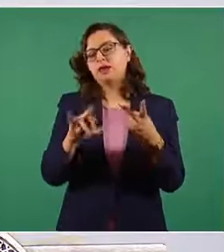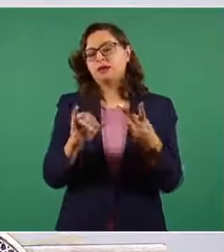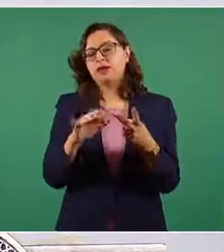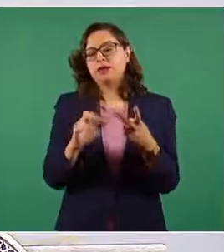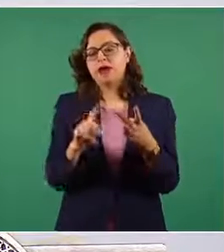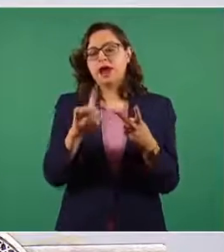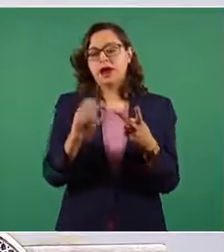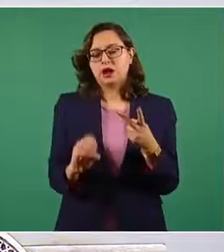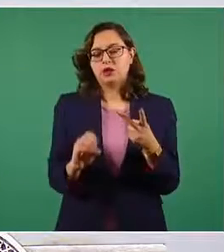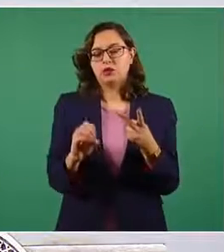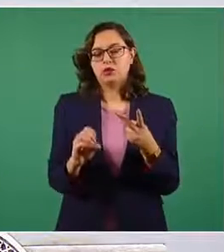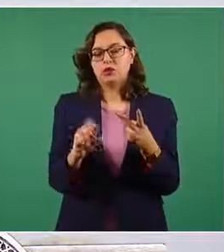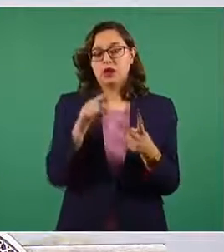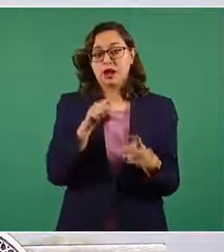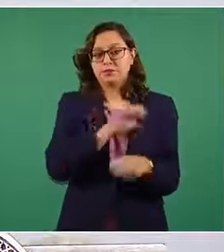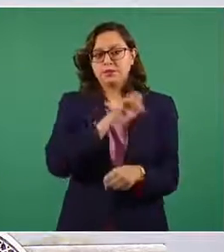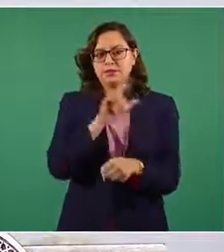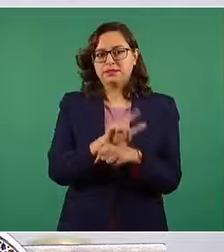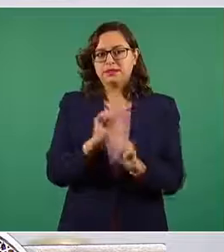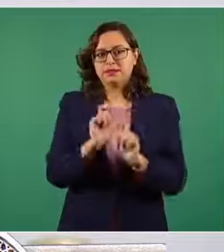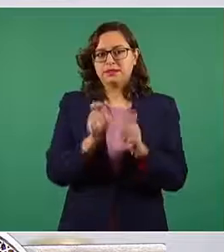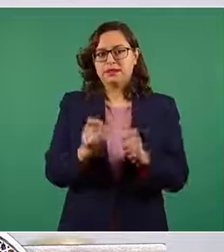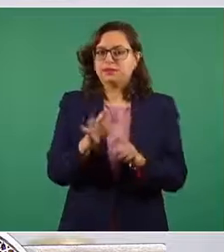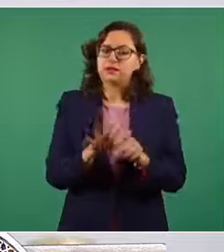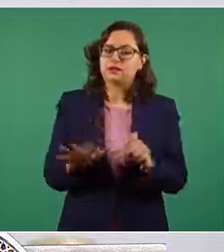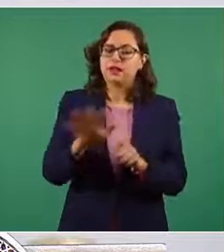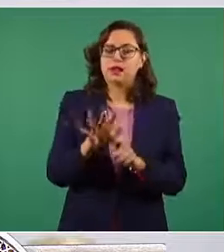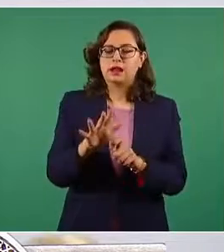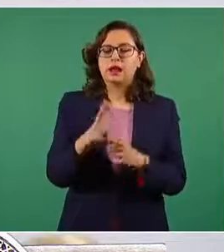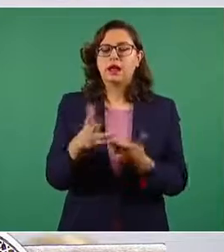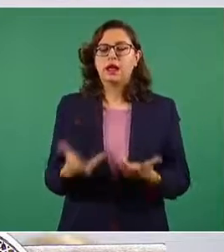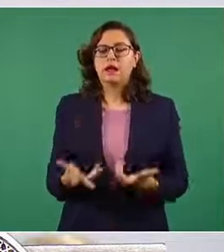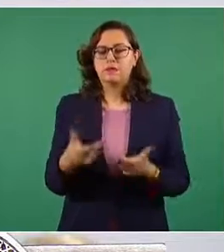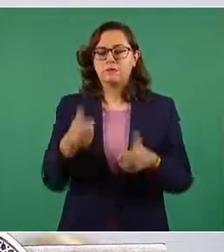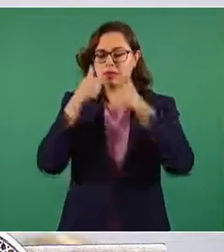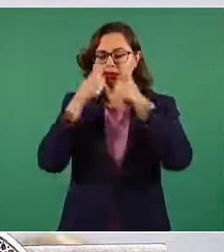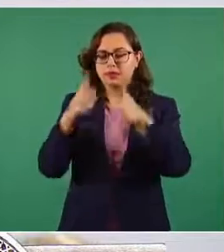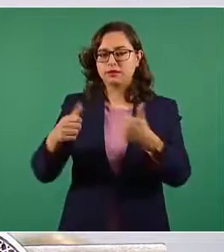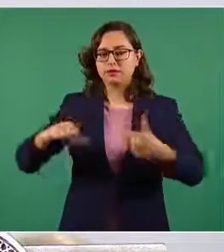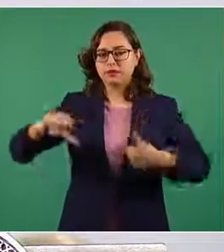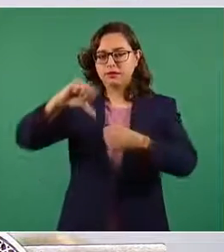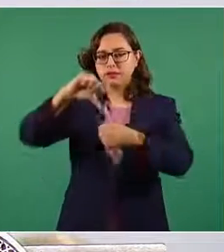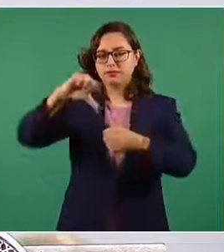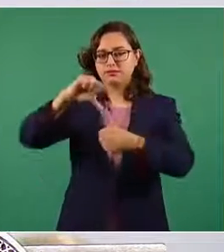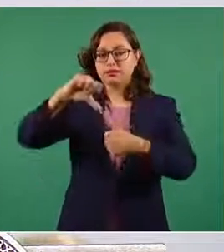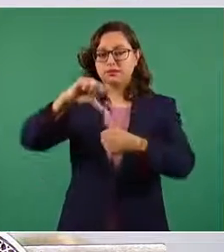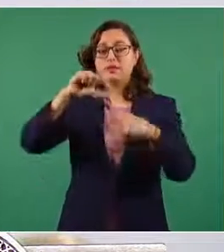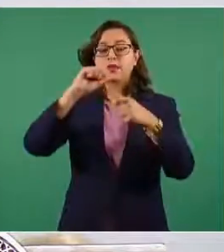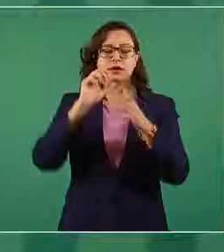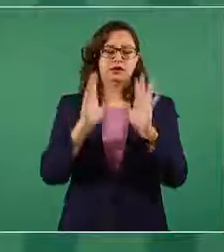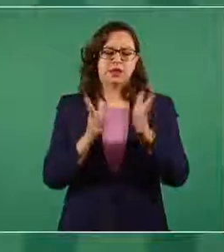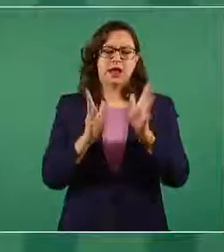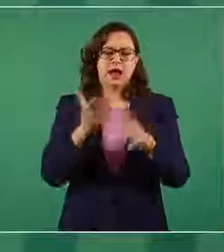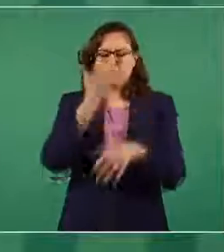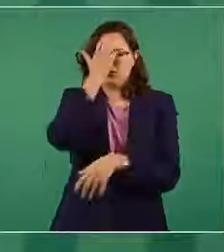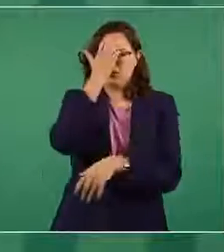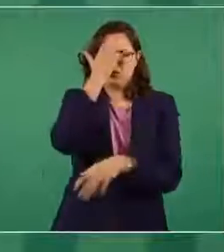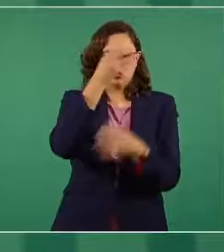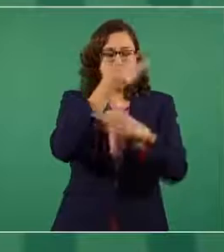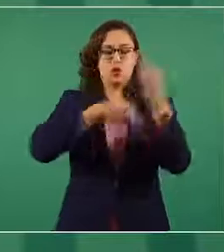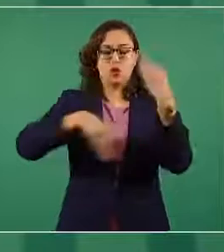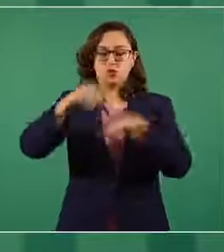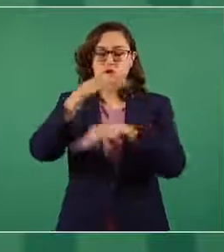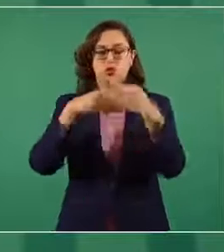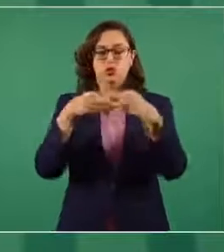Zúñiga, que es el enviado especial para el Triángulo del Norte de Centroamérica, que también ya nos hemos reunido con todos ellos. Bueno,